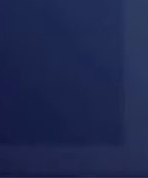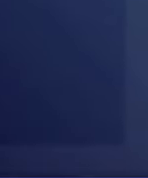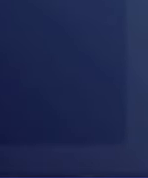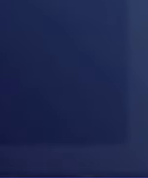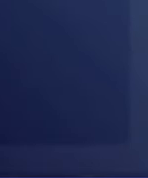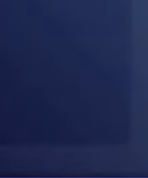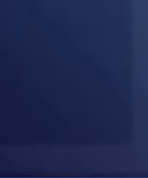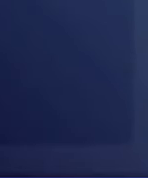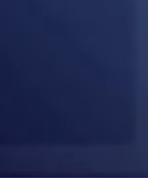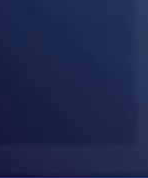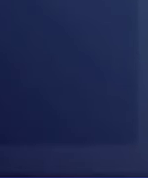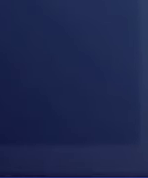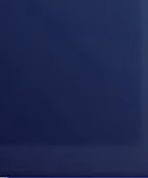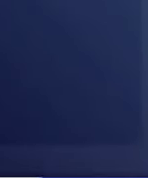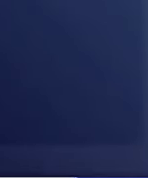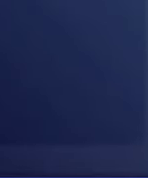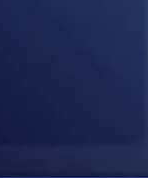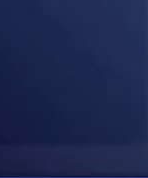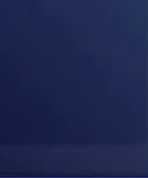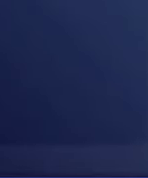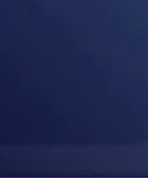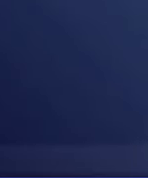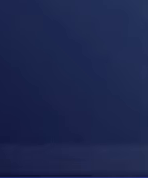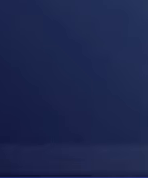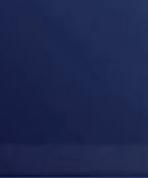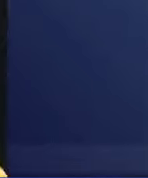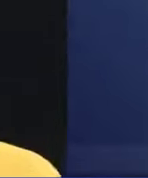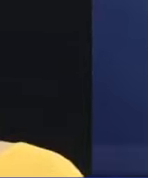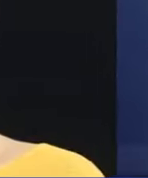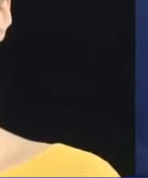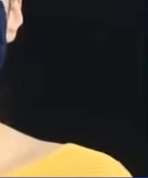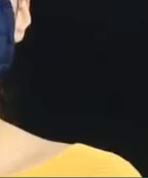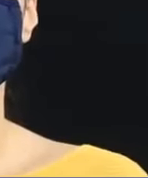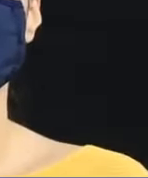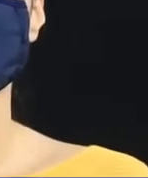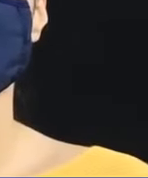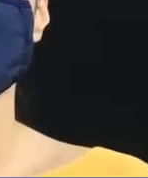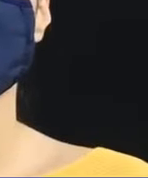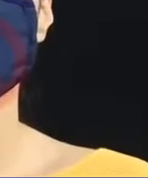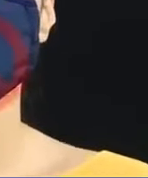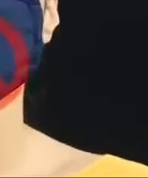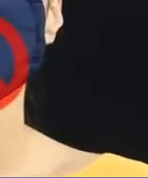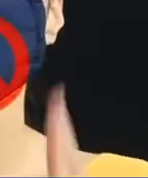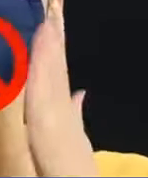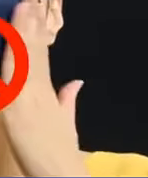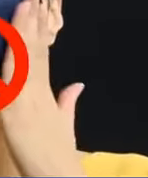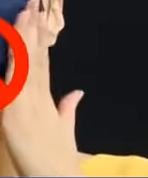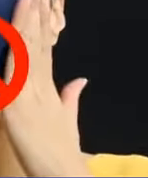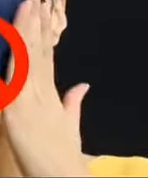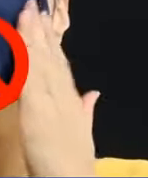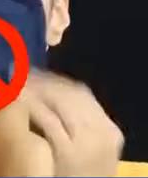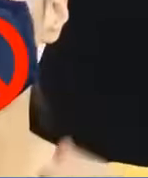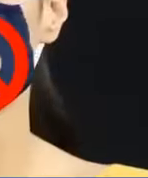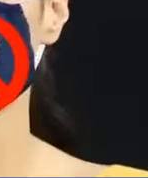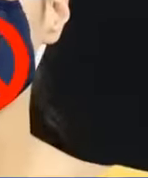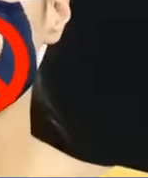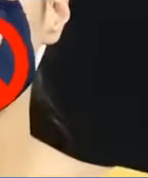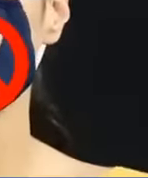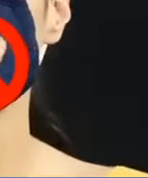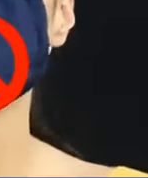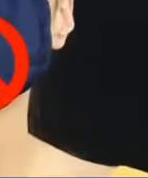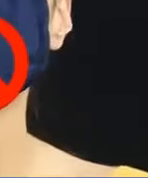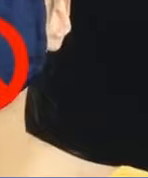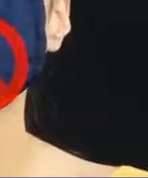Asegure cubrir la nariz, la boca y la barbilla. Paso 5. Evite tocarse la cara y la mascarilla mientras la